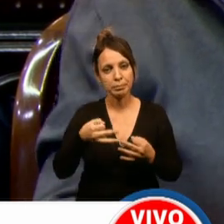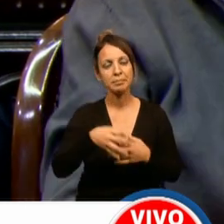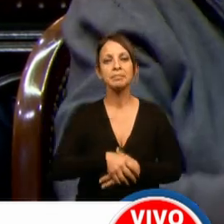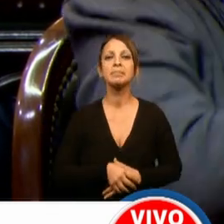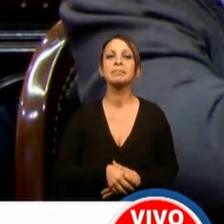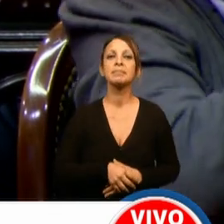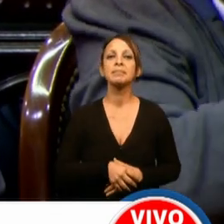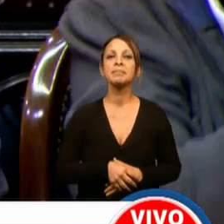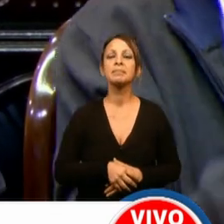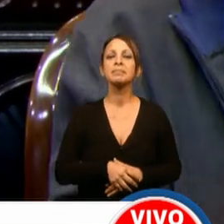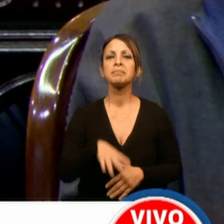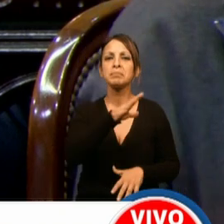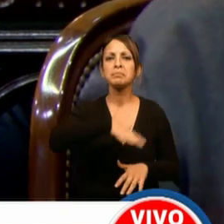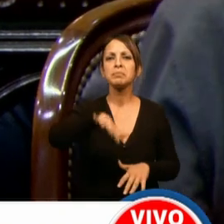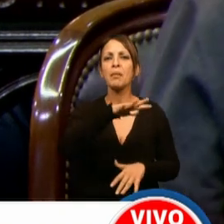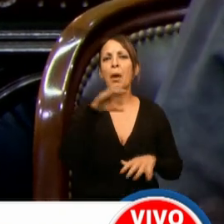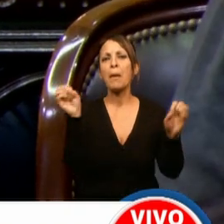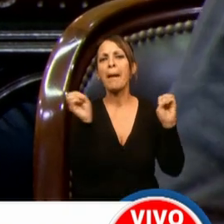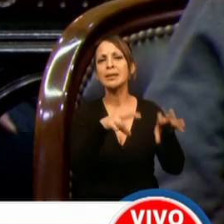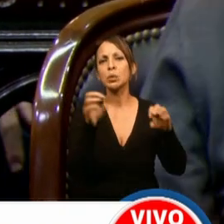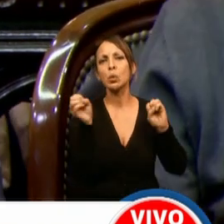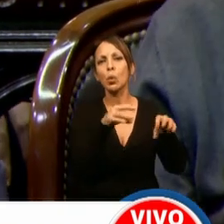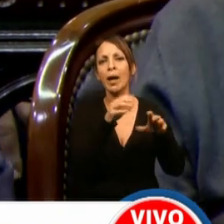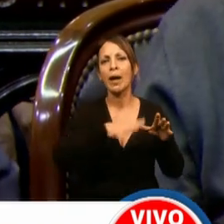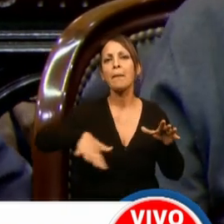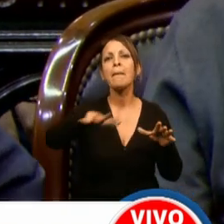en los basurales de josé león suárez